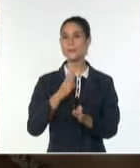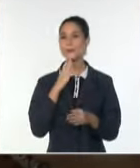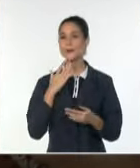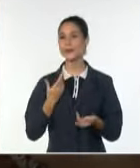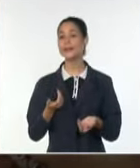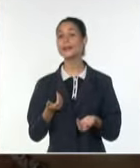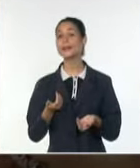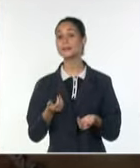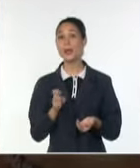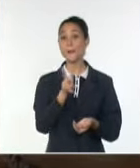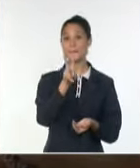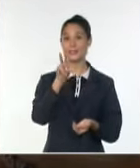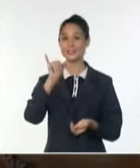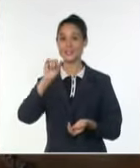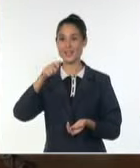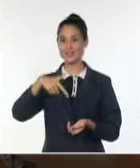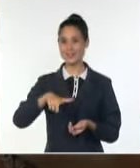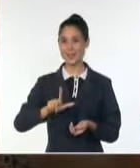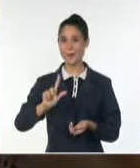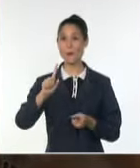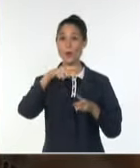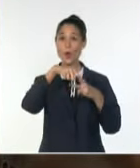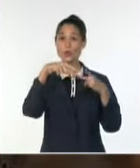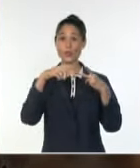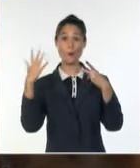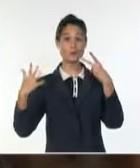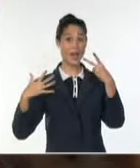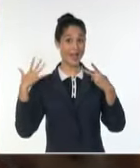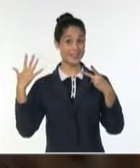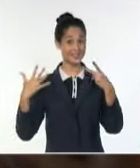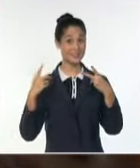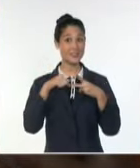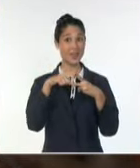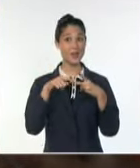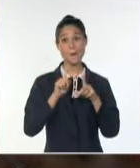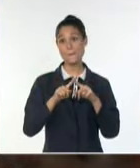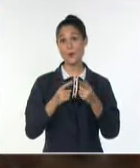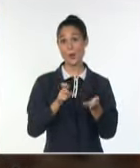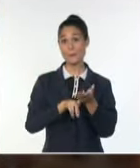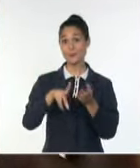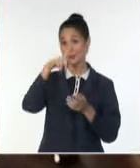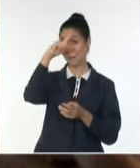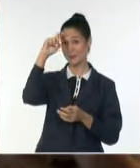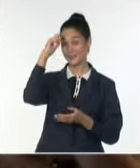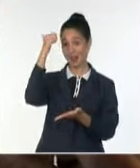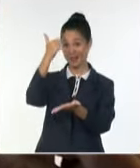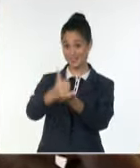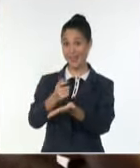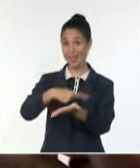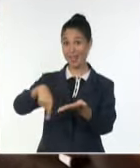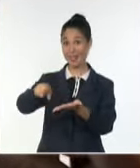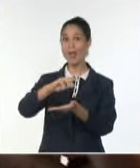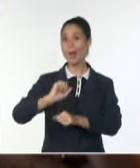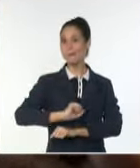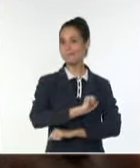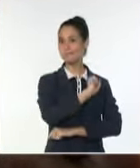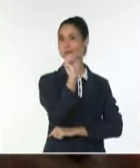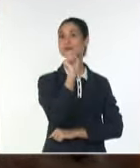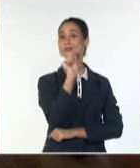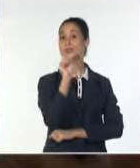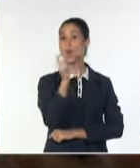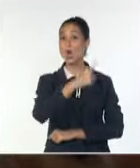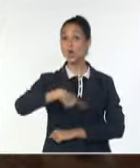es el 26 de julio en nuestra provincia habernos ganado la sede del 26 propiamente es una satisfacción para todos los